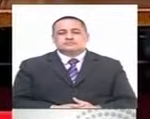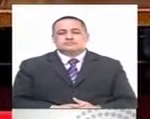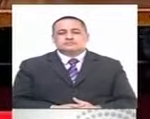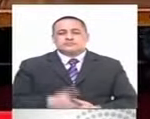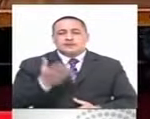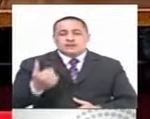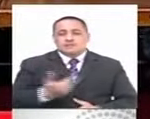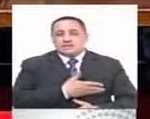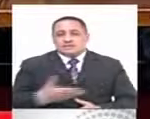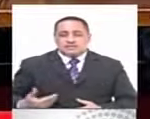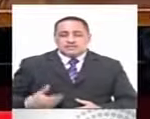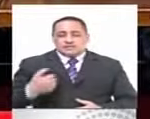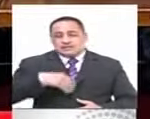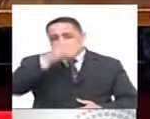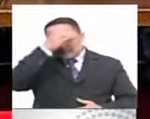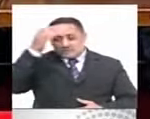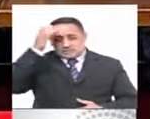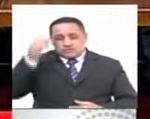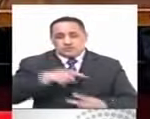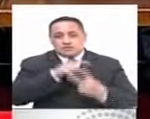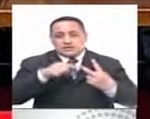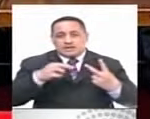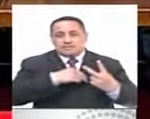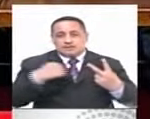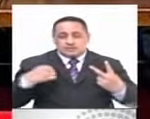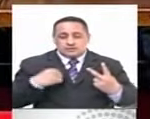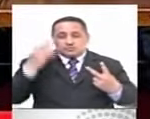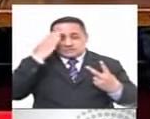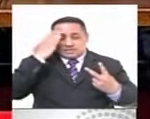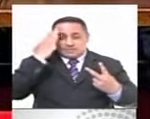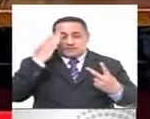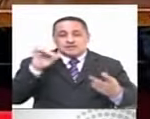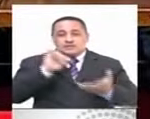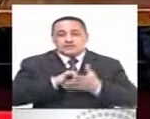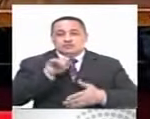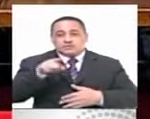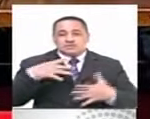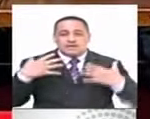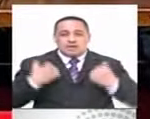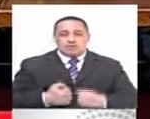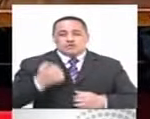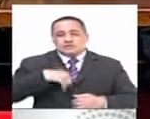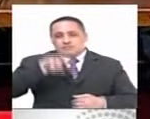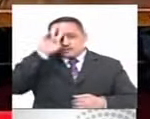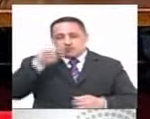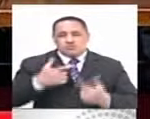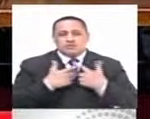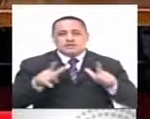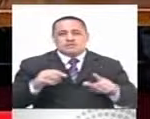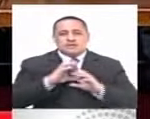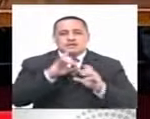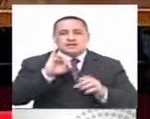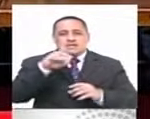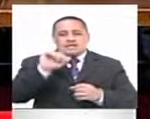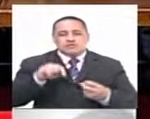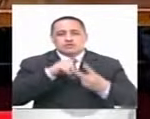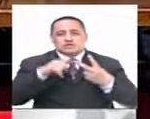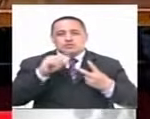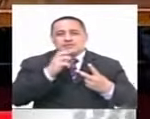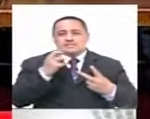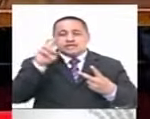El presidente de la República y la Premier conocían que usted era el abogado de Perú Libre, Guido Bellido y Vladimir